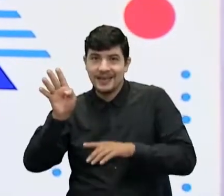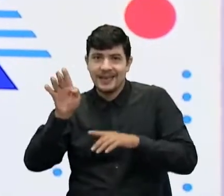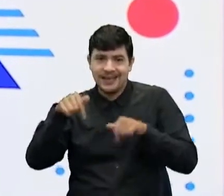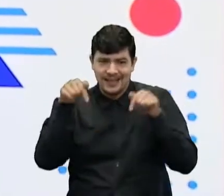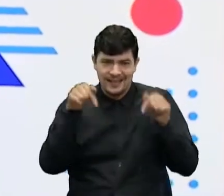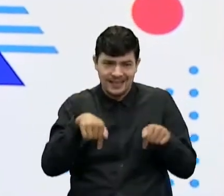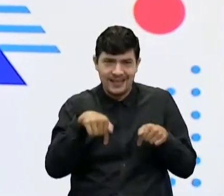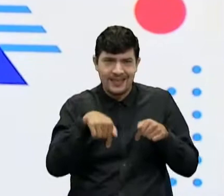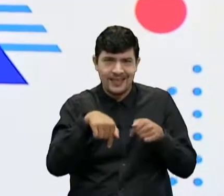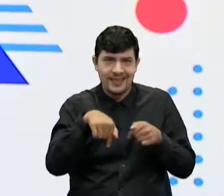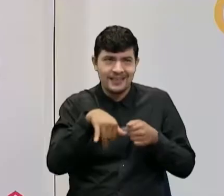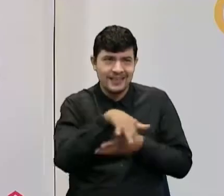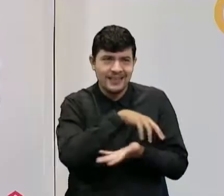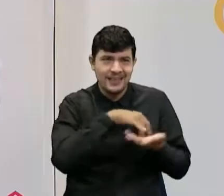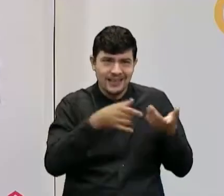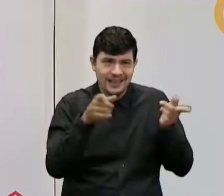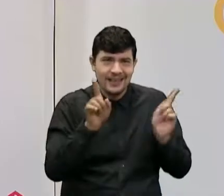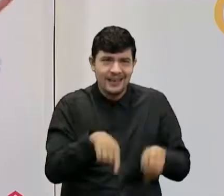que aquí también hay Toches